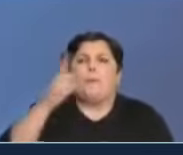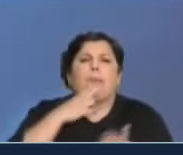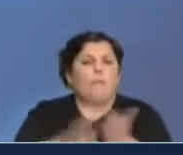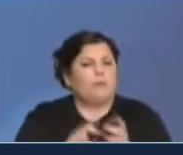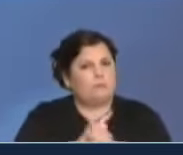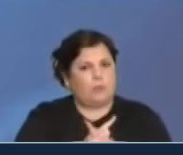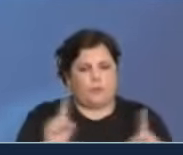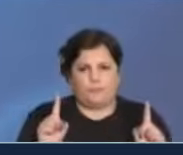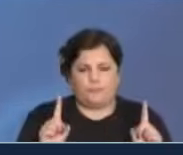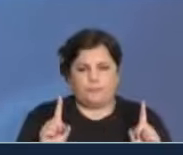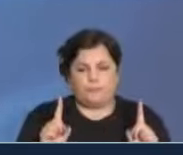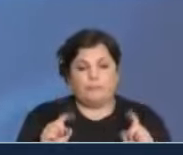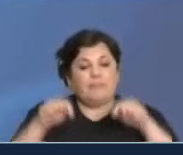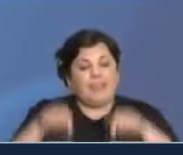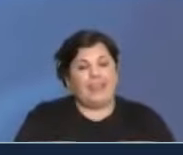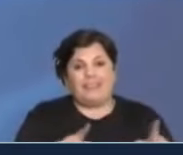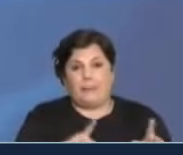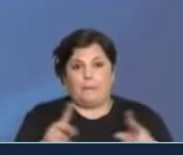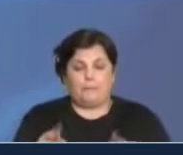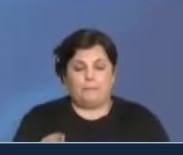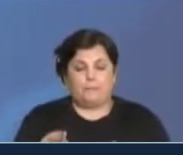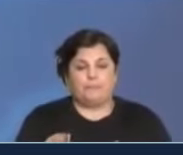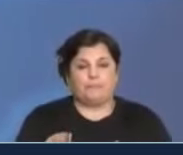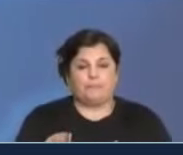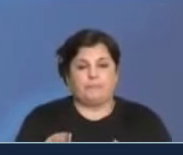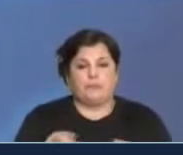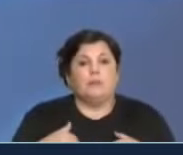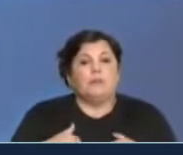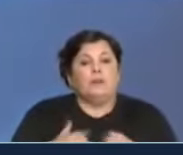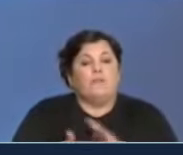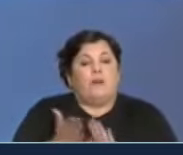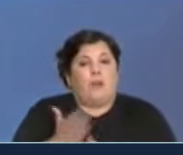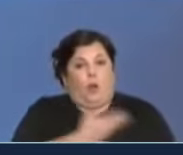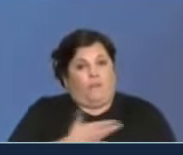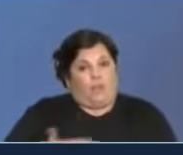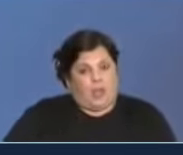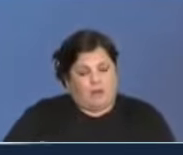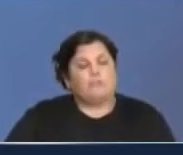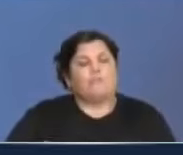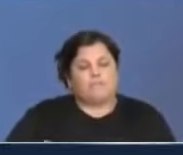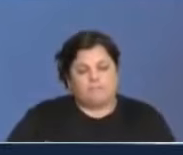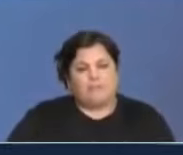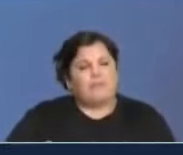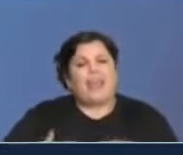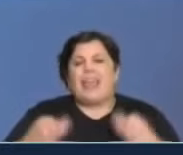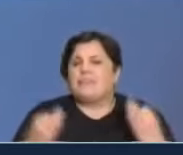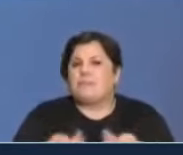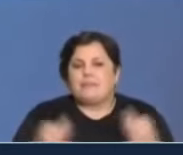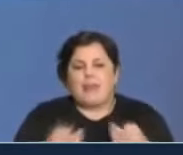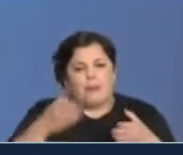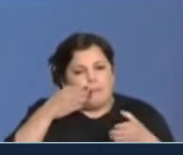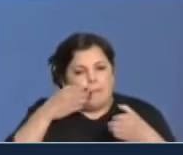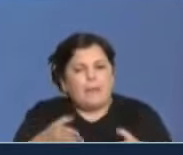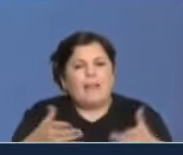Delgado, se enfrentaron ayer domingo a la noche en un último y esperado debate en Uruguay, una semana antes del balotaje, en el que